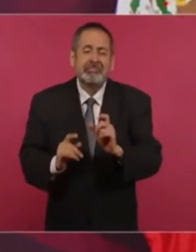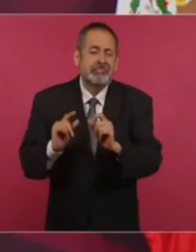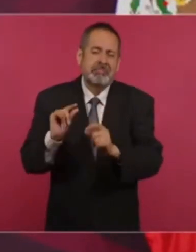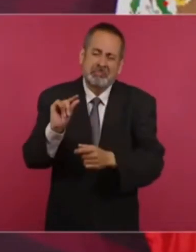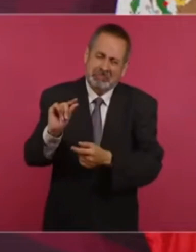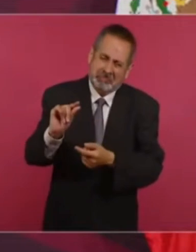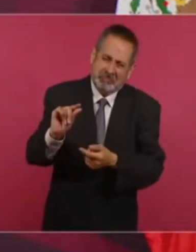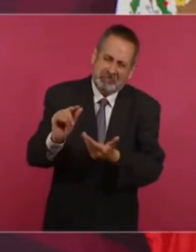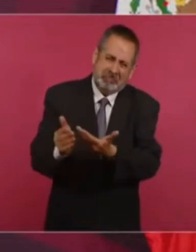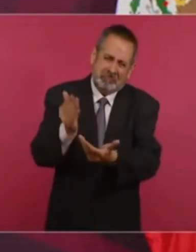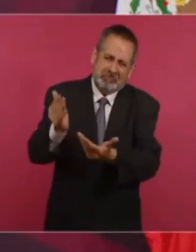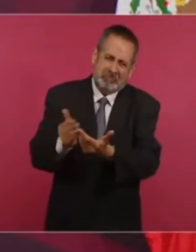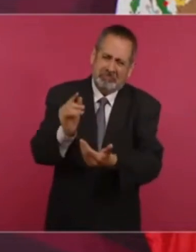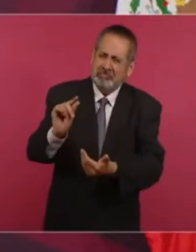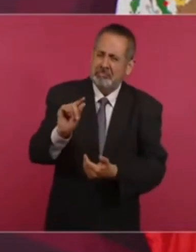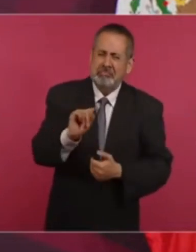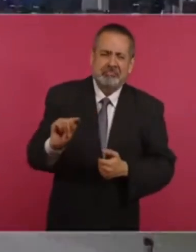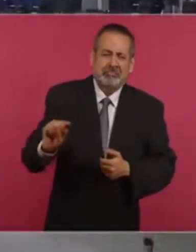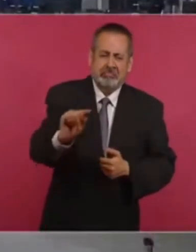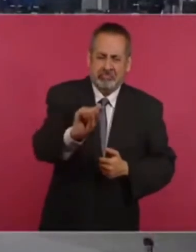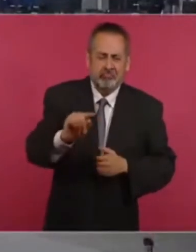Muy pocos medios